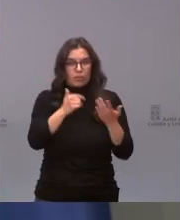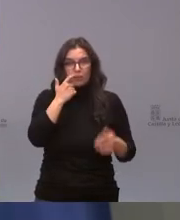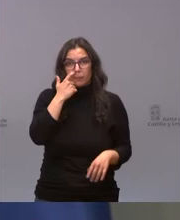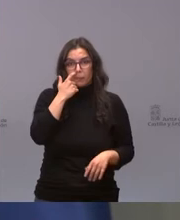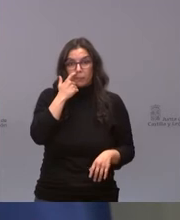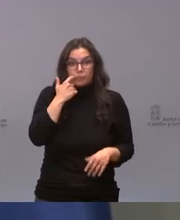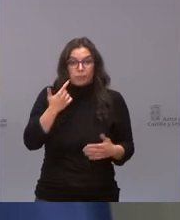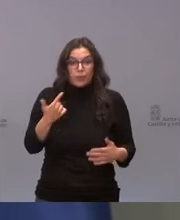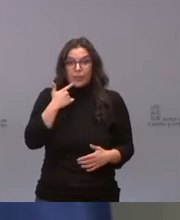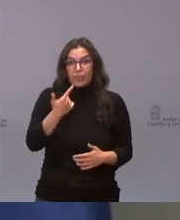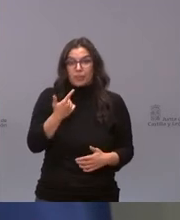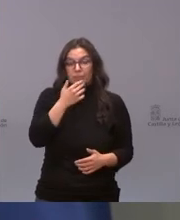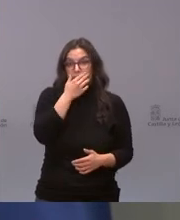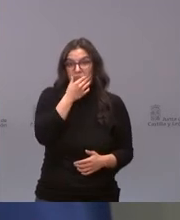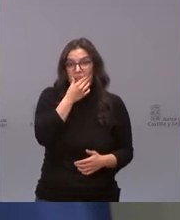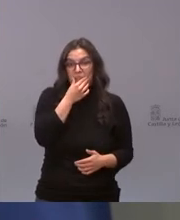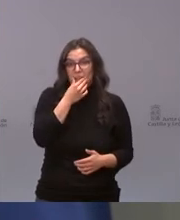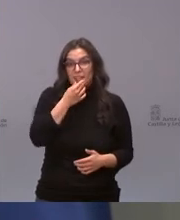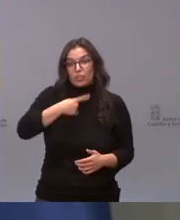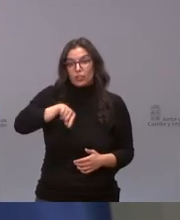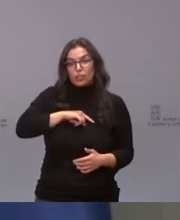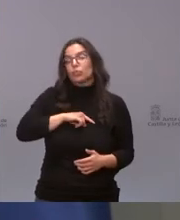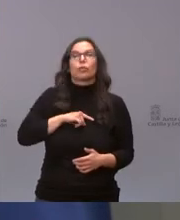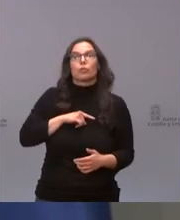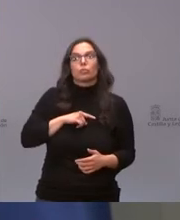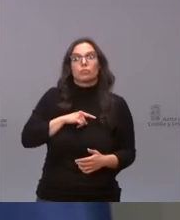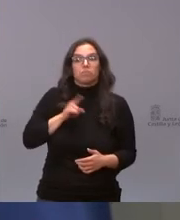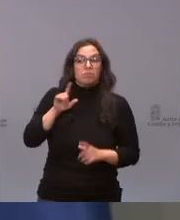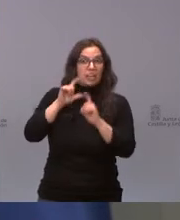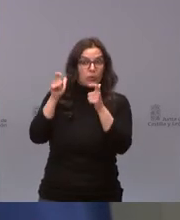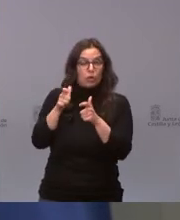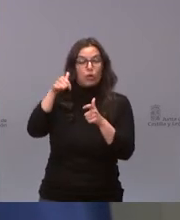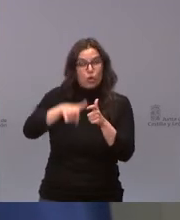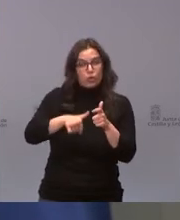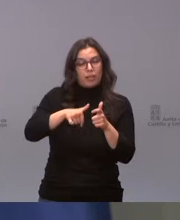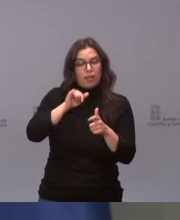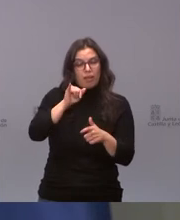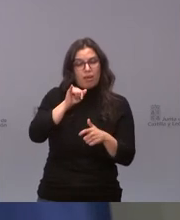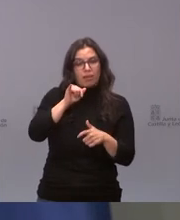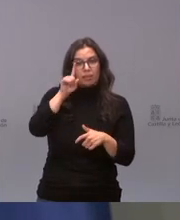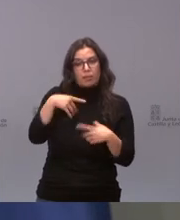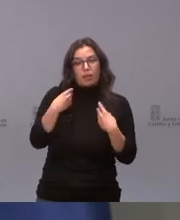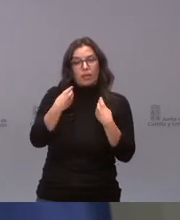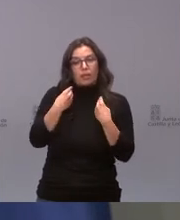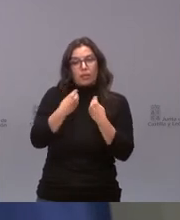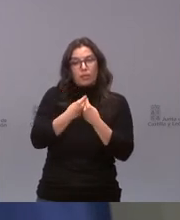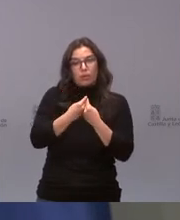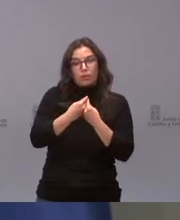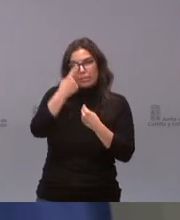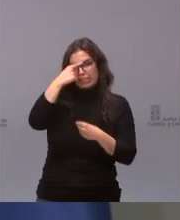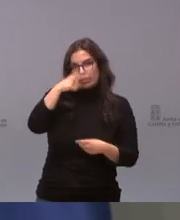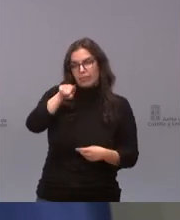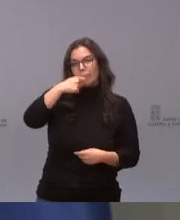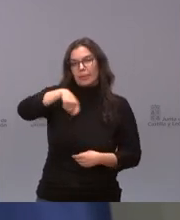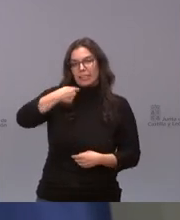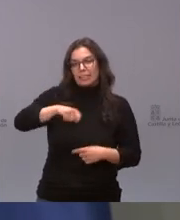a decirle, bueno, nosotros vamos a atender estas cosas, entre otras cosas, una reunión que tenemos hoy los presidentes, como ustedes saben, de